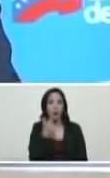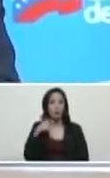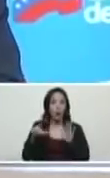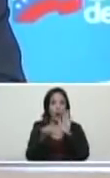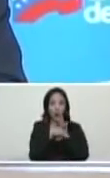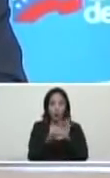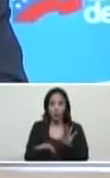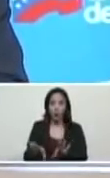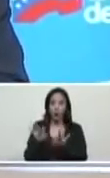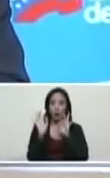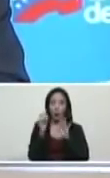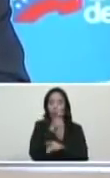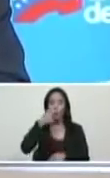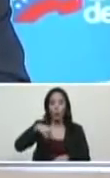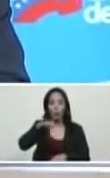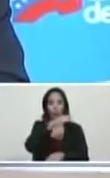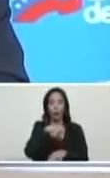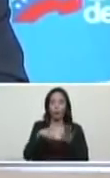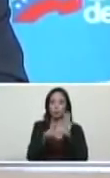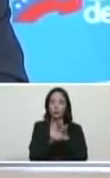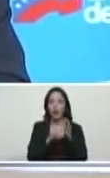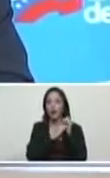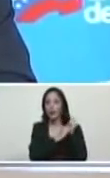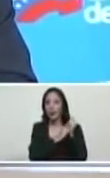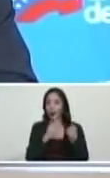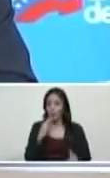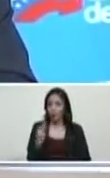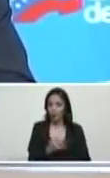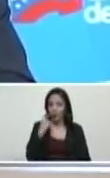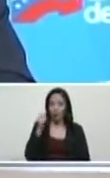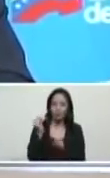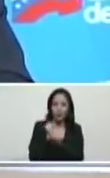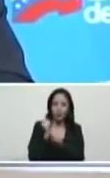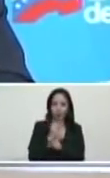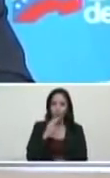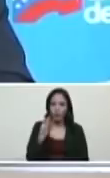legítimos, con liderazgo real, con trabajo,